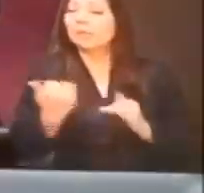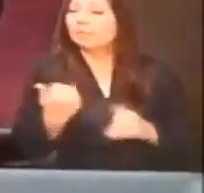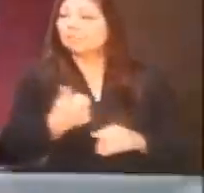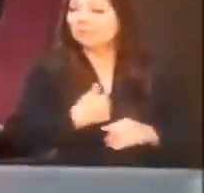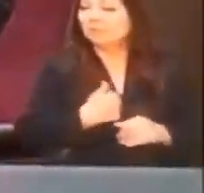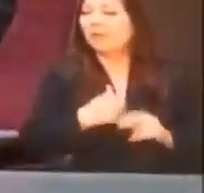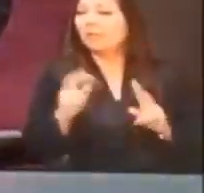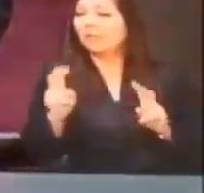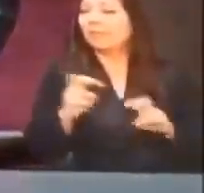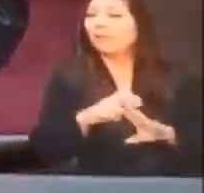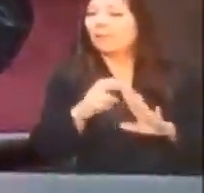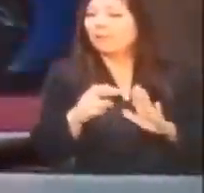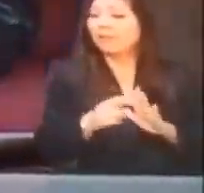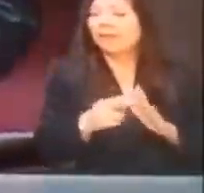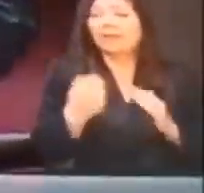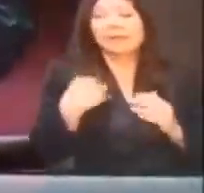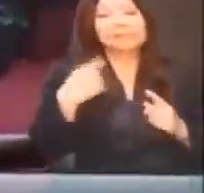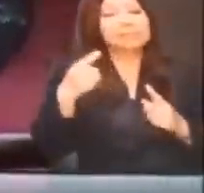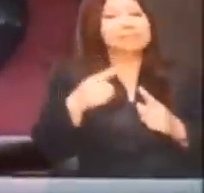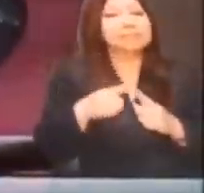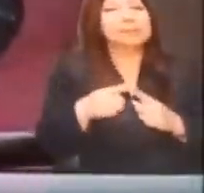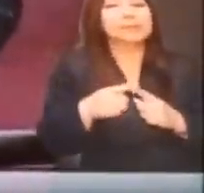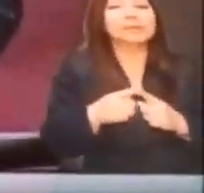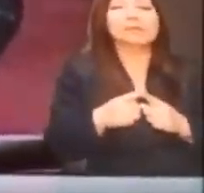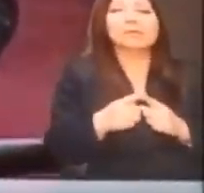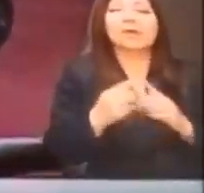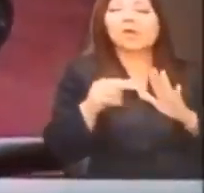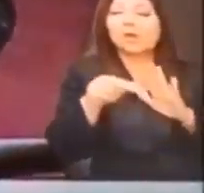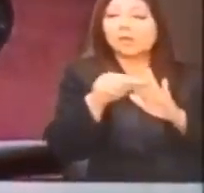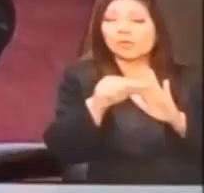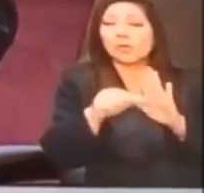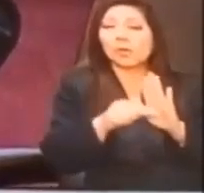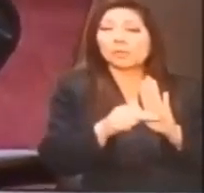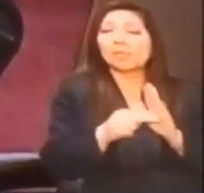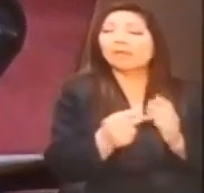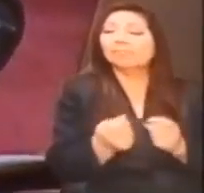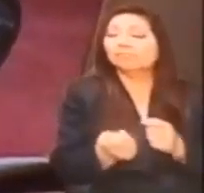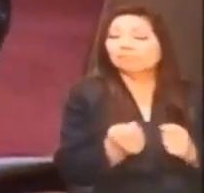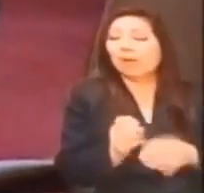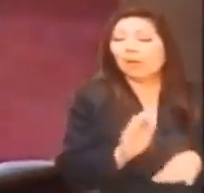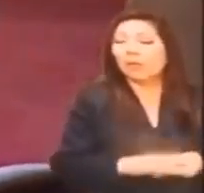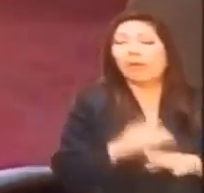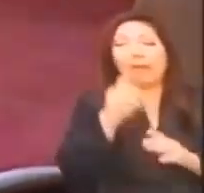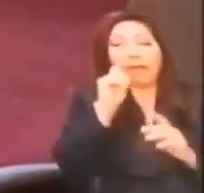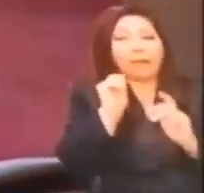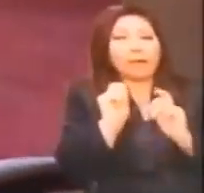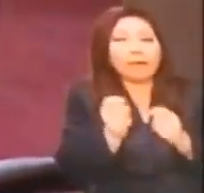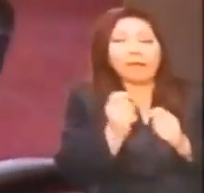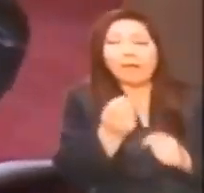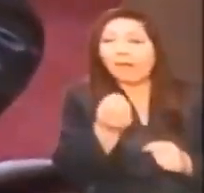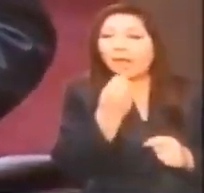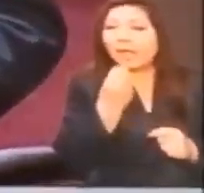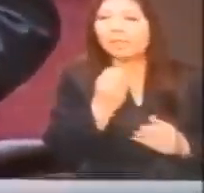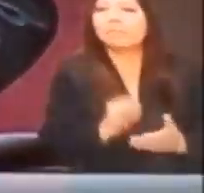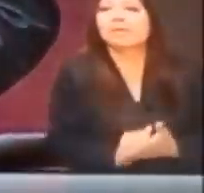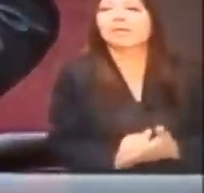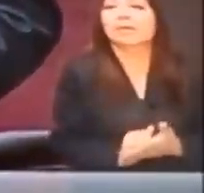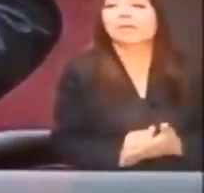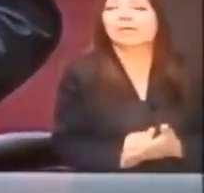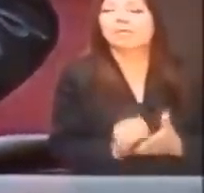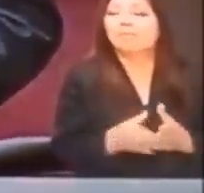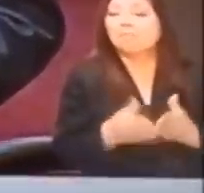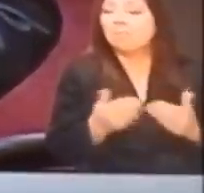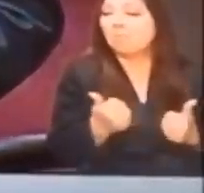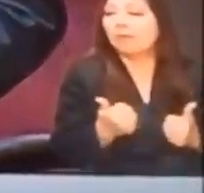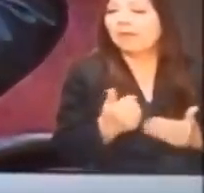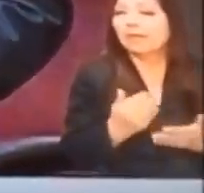tema. Este proyecto tiene por objeto establecer un marco normativo que regule la donación de alimentos en